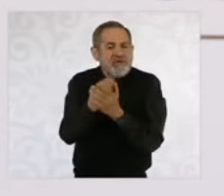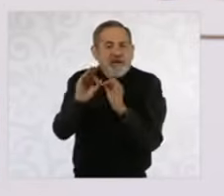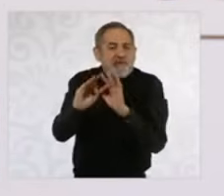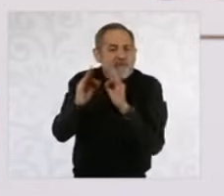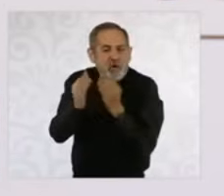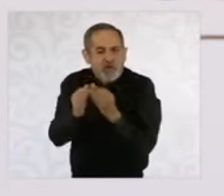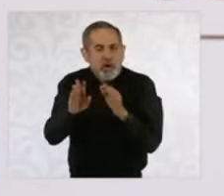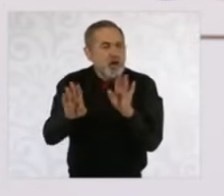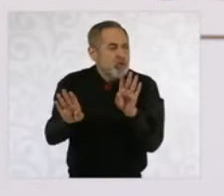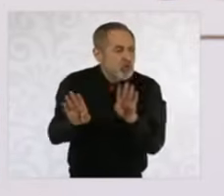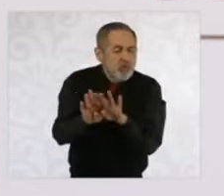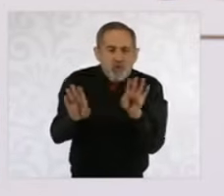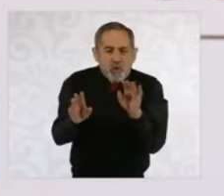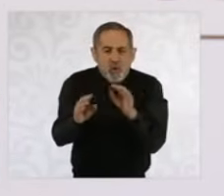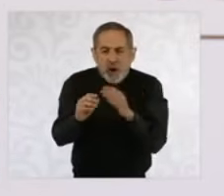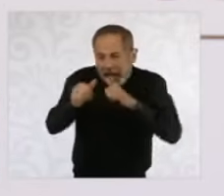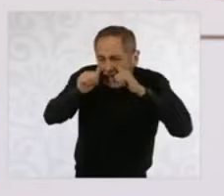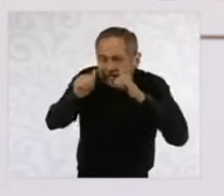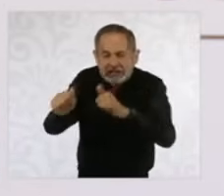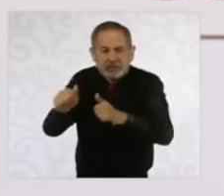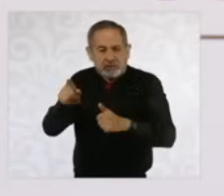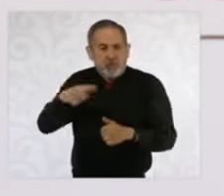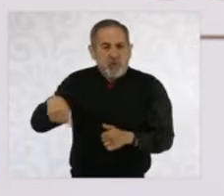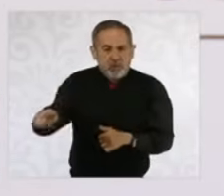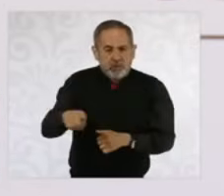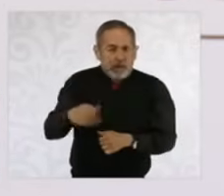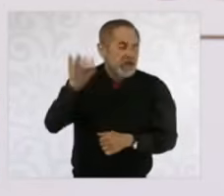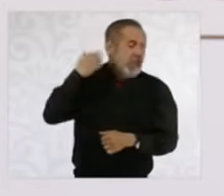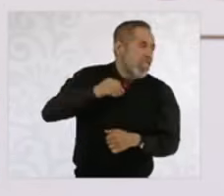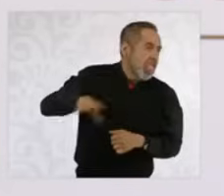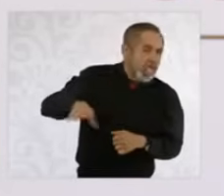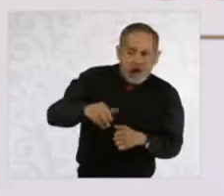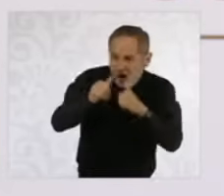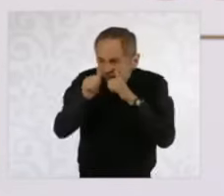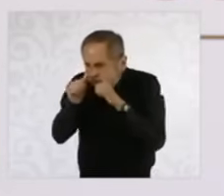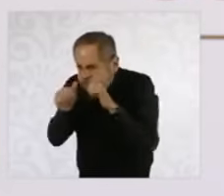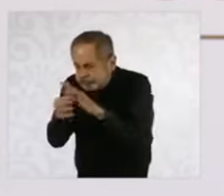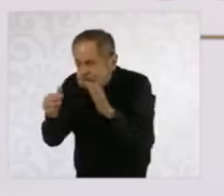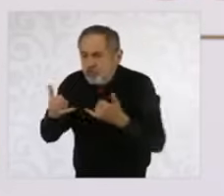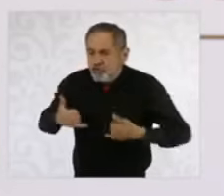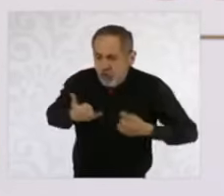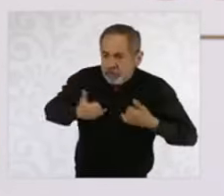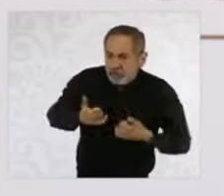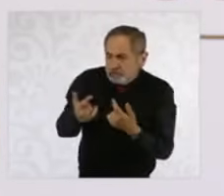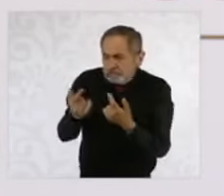y de atención, sobre todo a las y a los jóvenes.